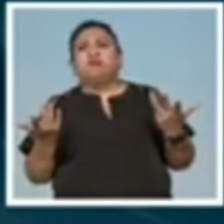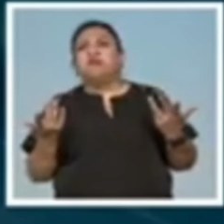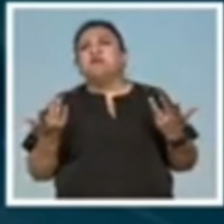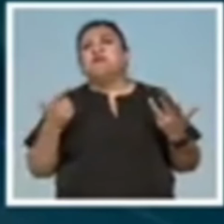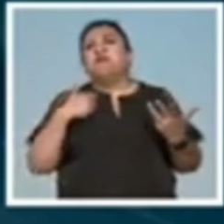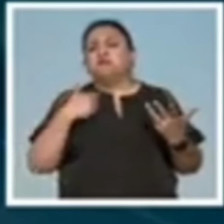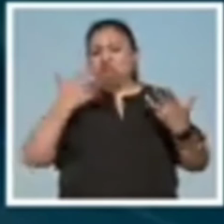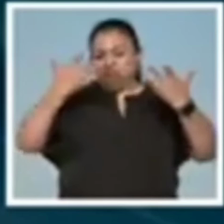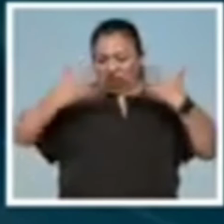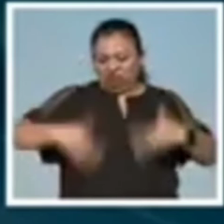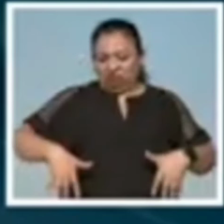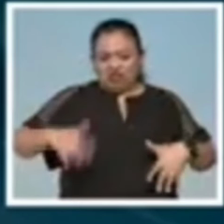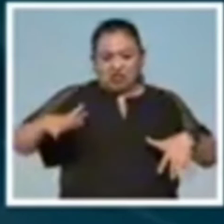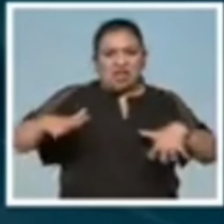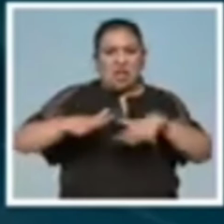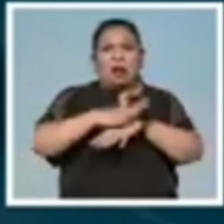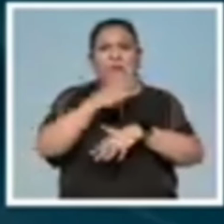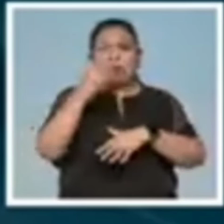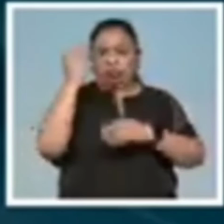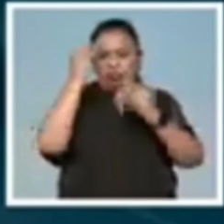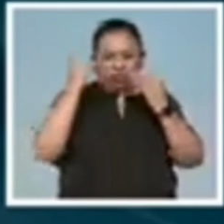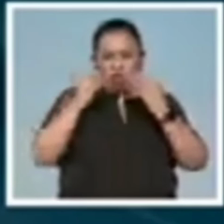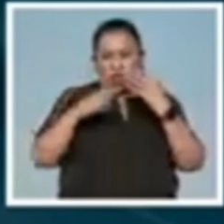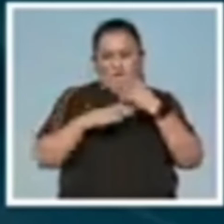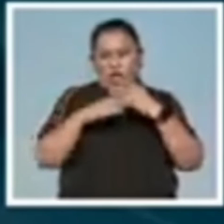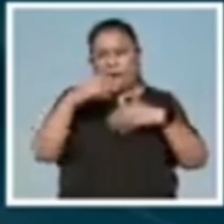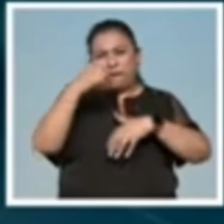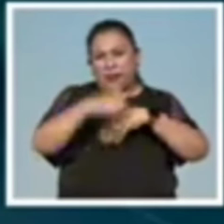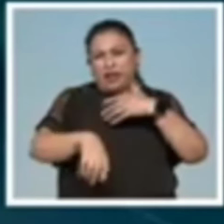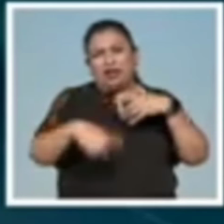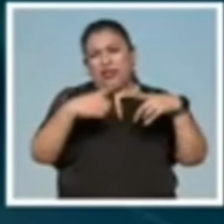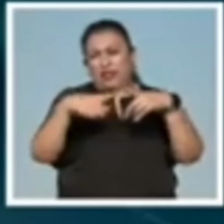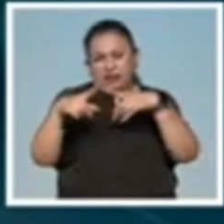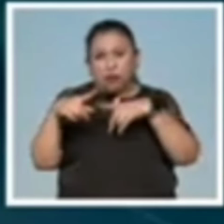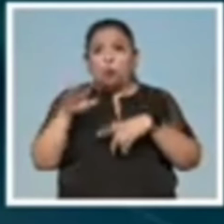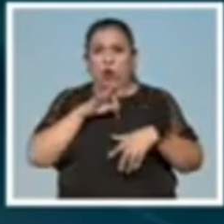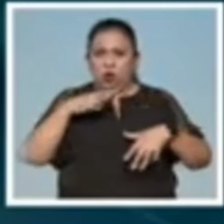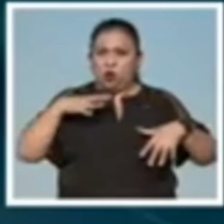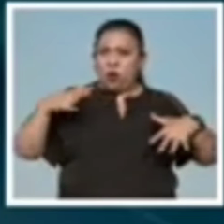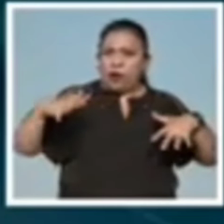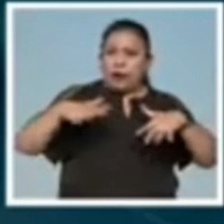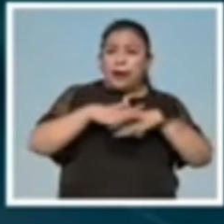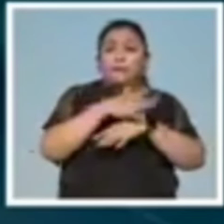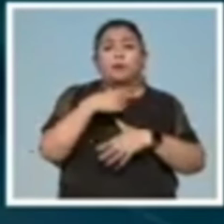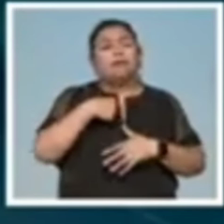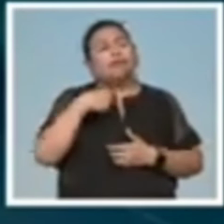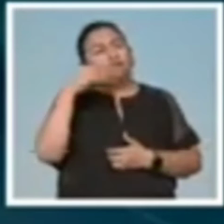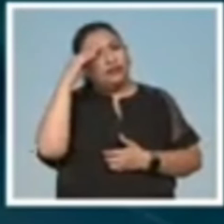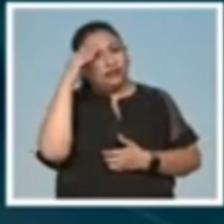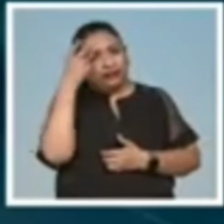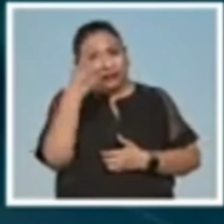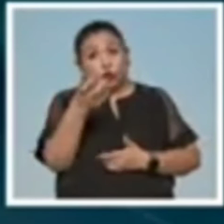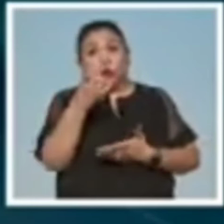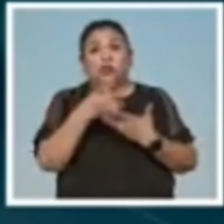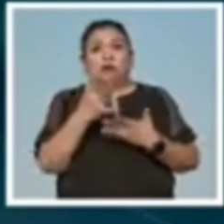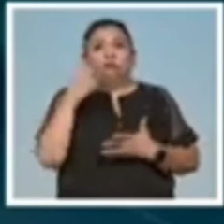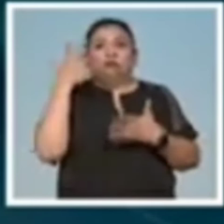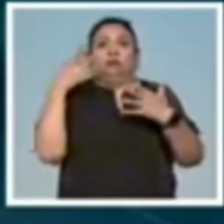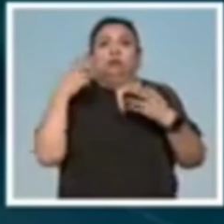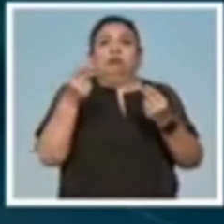quién soy físicamente con el uso de prótesis o con el uso de endocrinología. Y tenemos que pensar que esto solo se va a